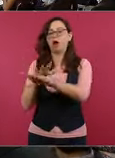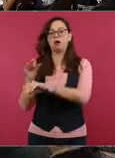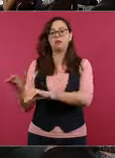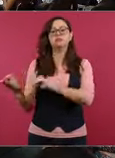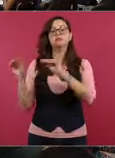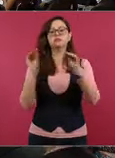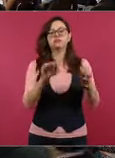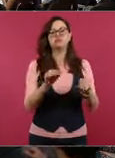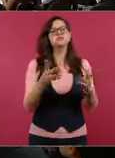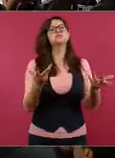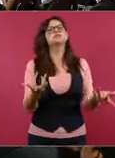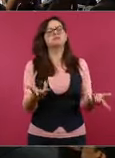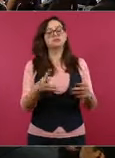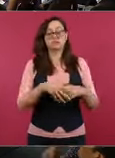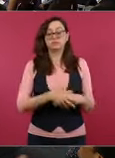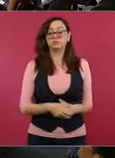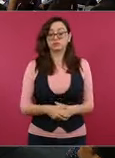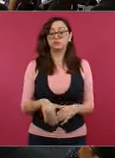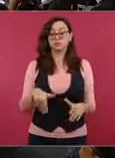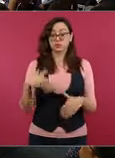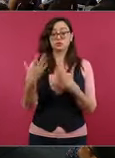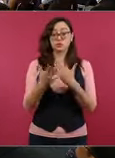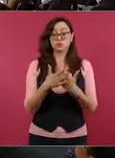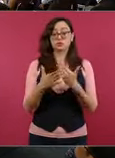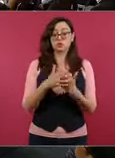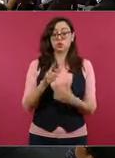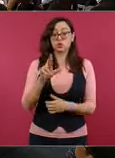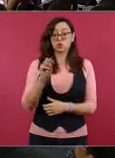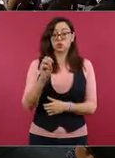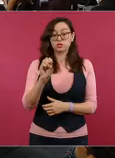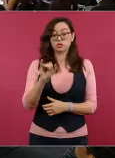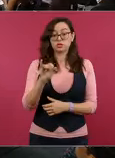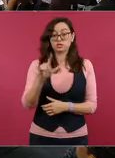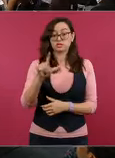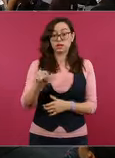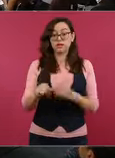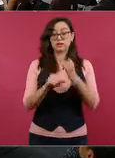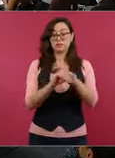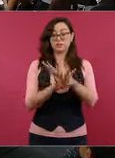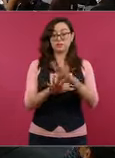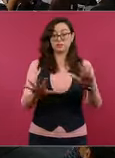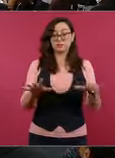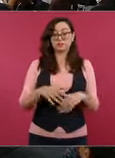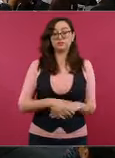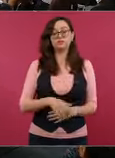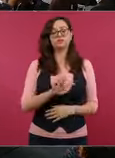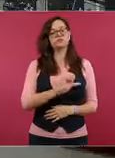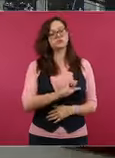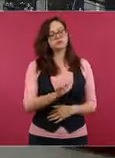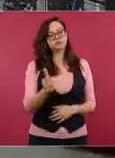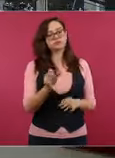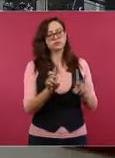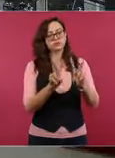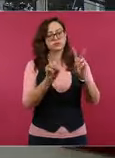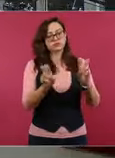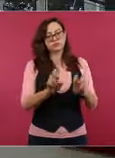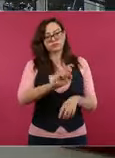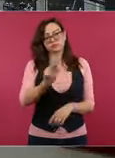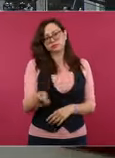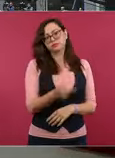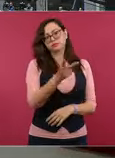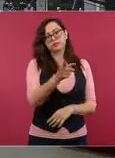Rosa Isela sobre el desplazamiento. Quedamos en eso. En otro tema, presidente, para confirmar, aprovechando que está la